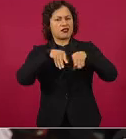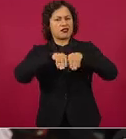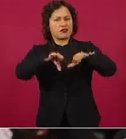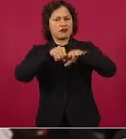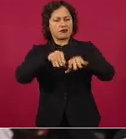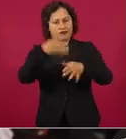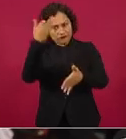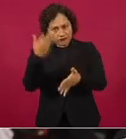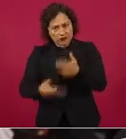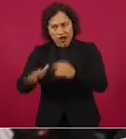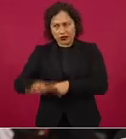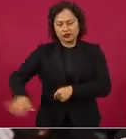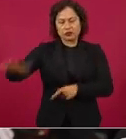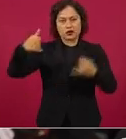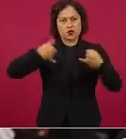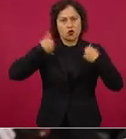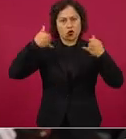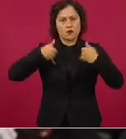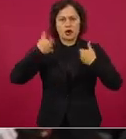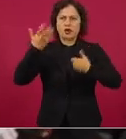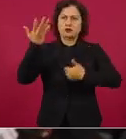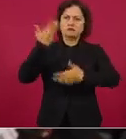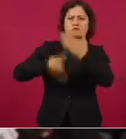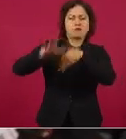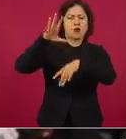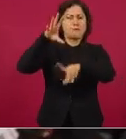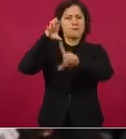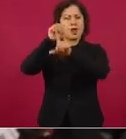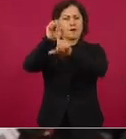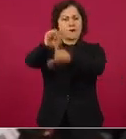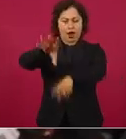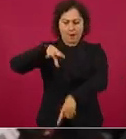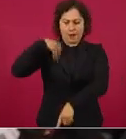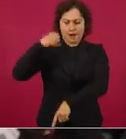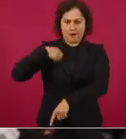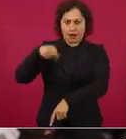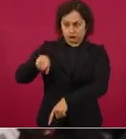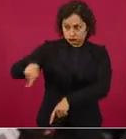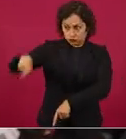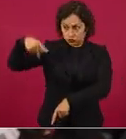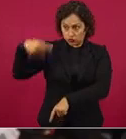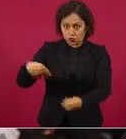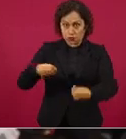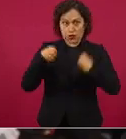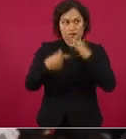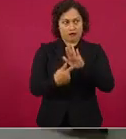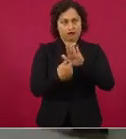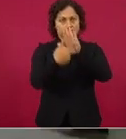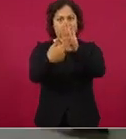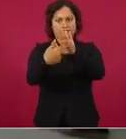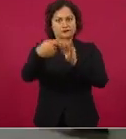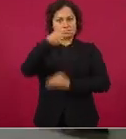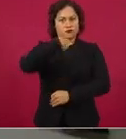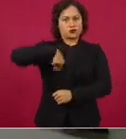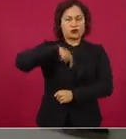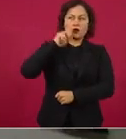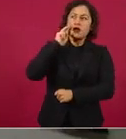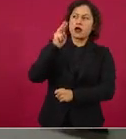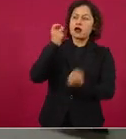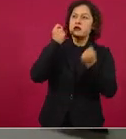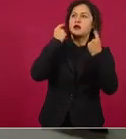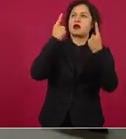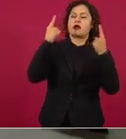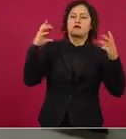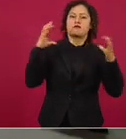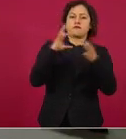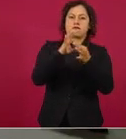tienen y que están logrando mucho éxito y que nos puede unir a todos con esas historias. Sí,